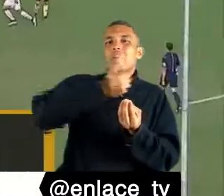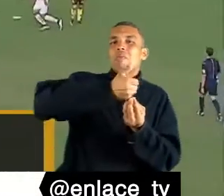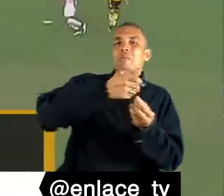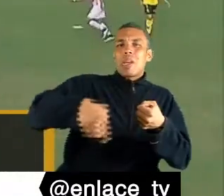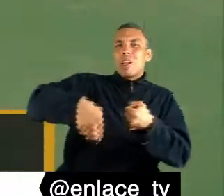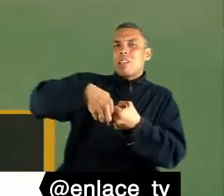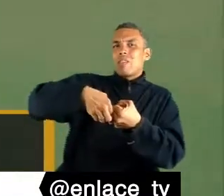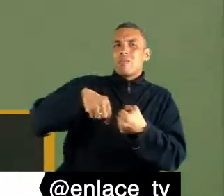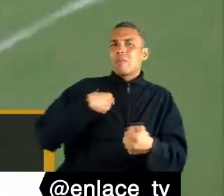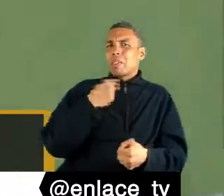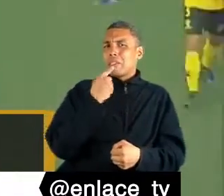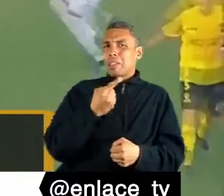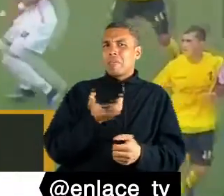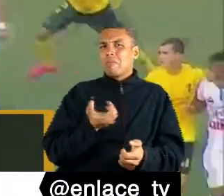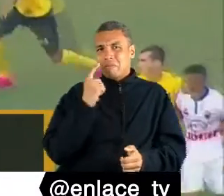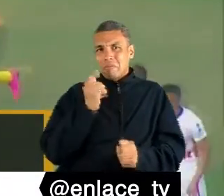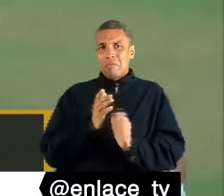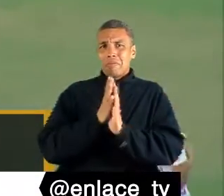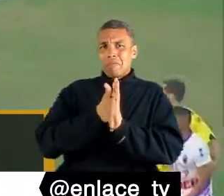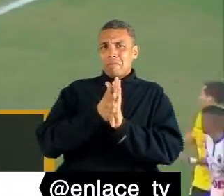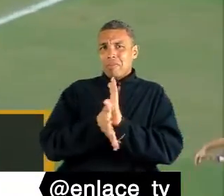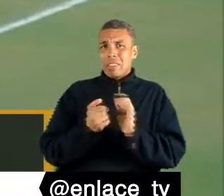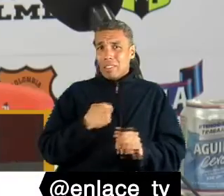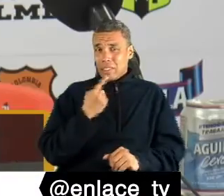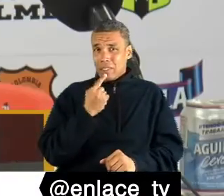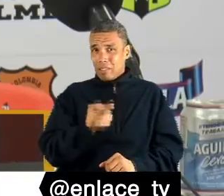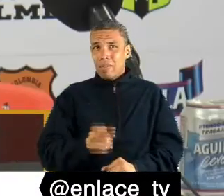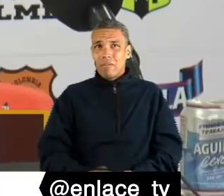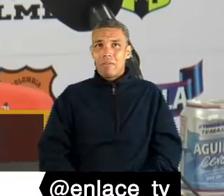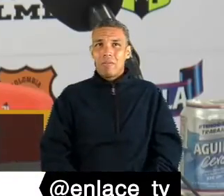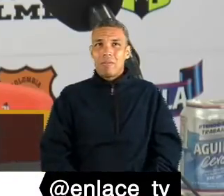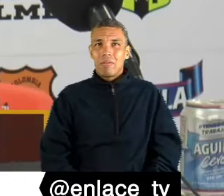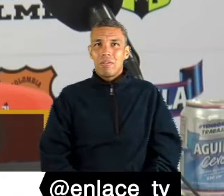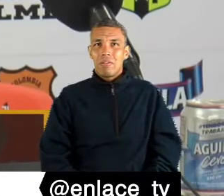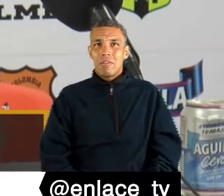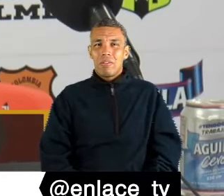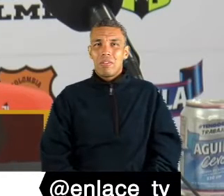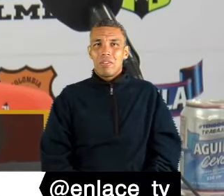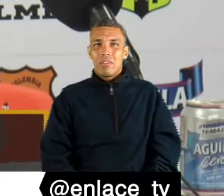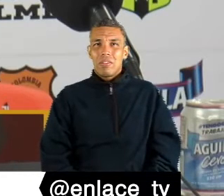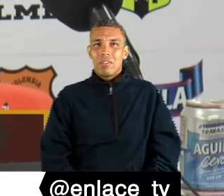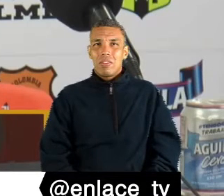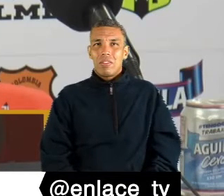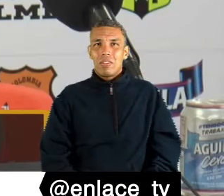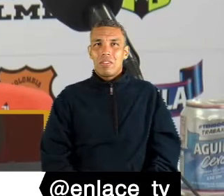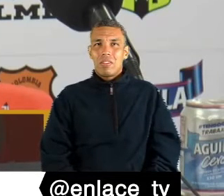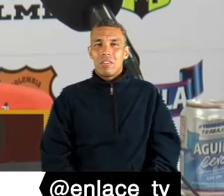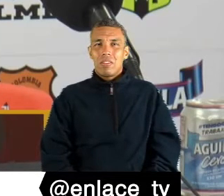a consideración de las directivas del plantel su continuidad. No asimilamos eso para poder sortear. Muchas veces es